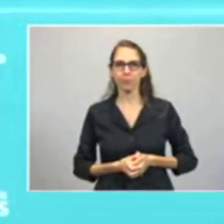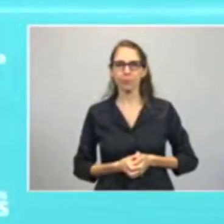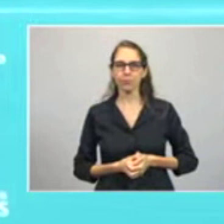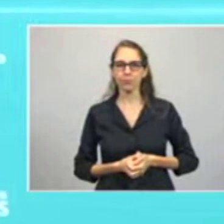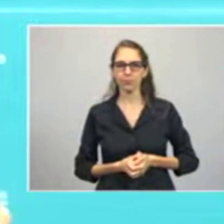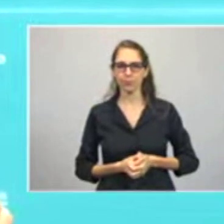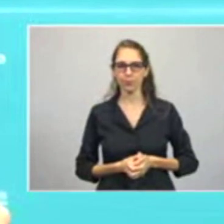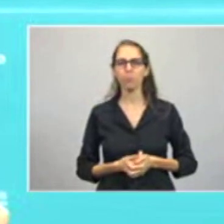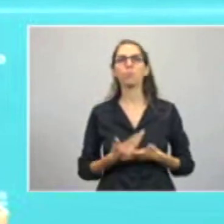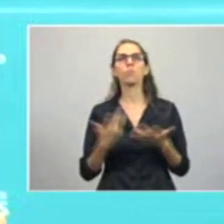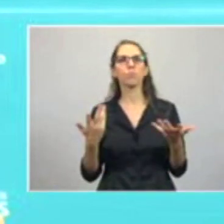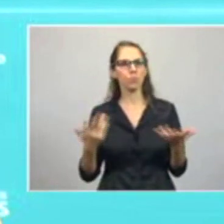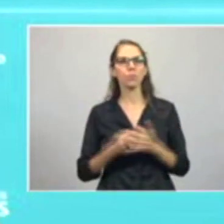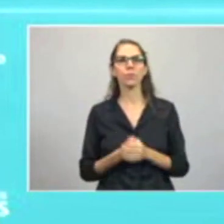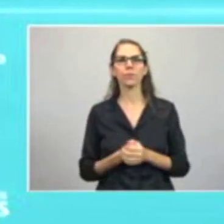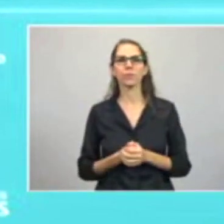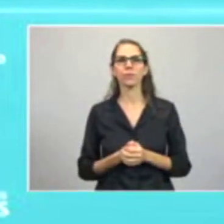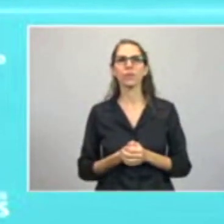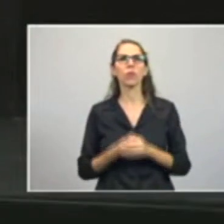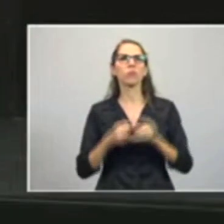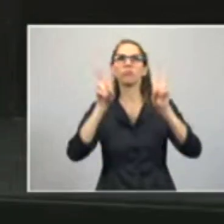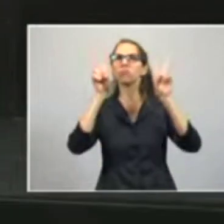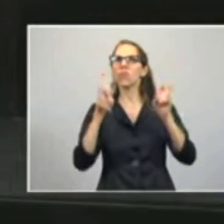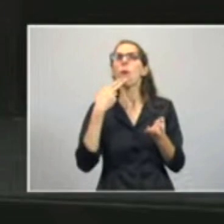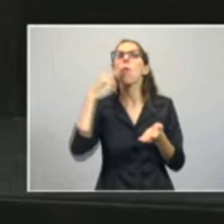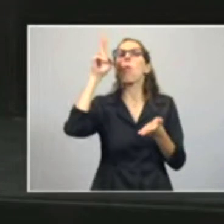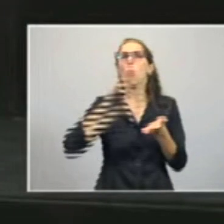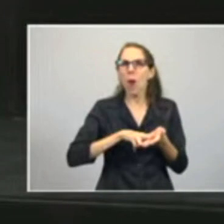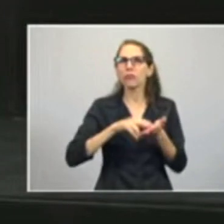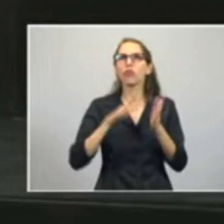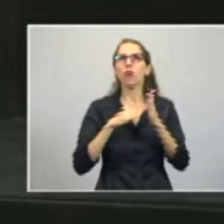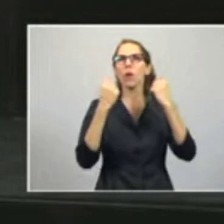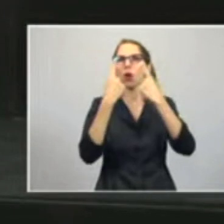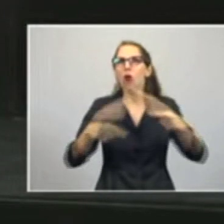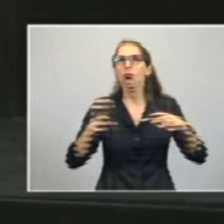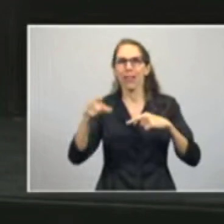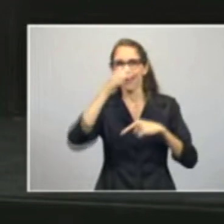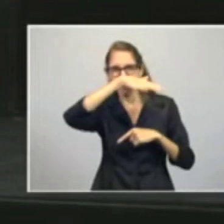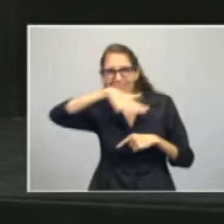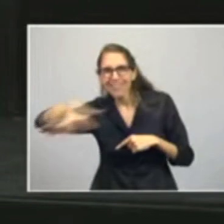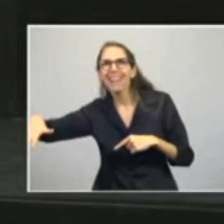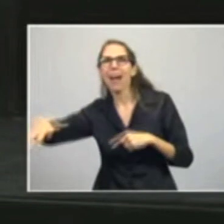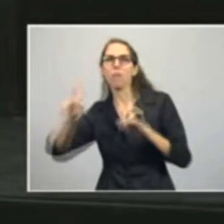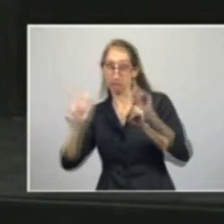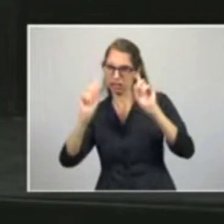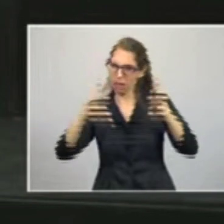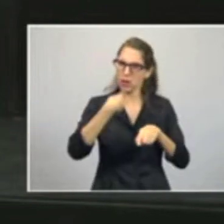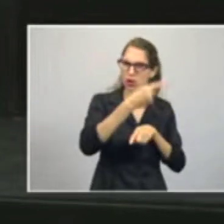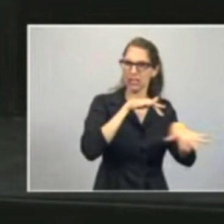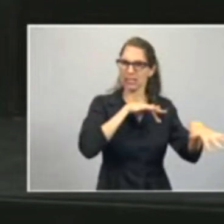el impuesto inmobiliario rural? Pero otro tanto se puede decir para el inmobiliario urbano